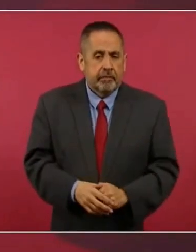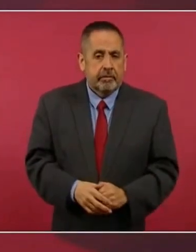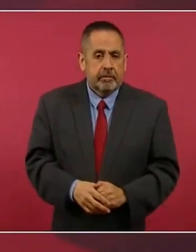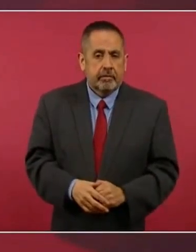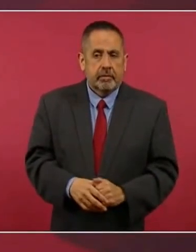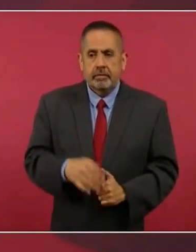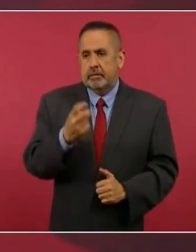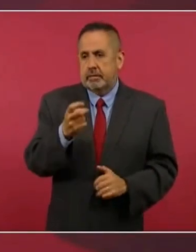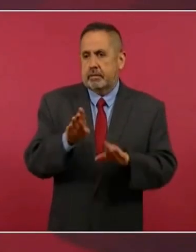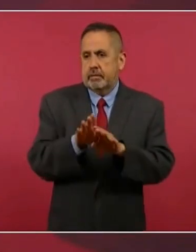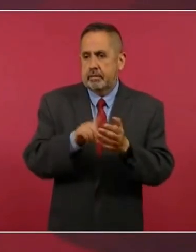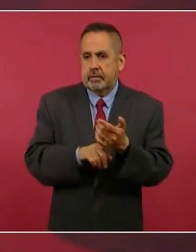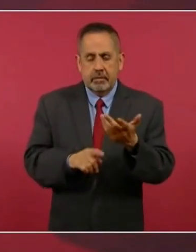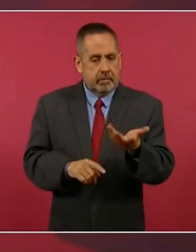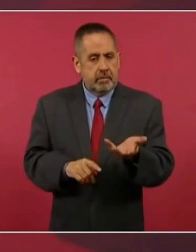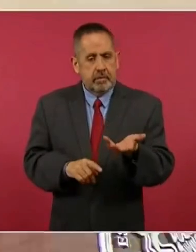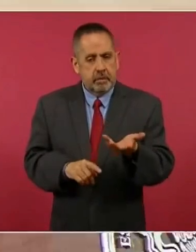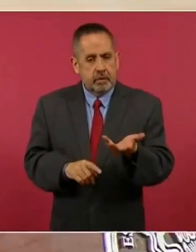Entonces,